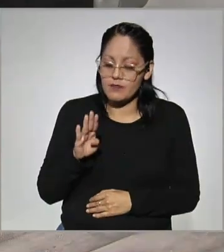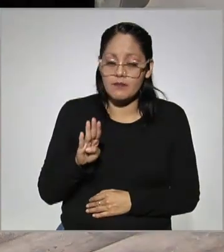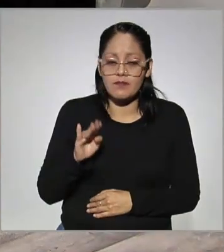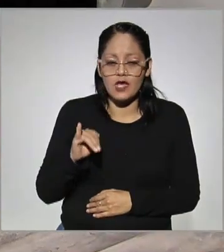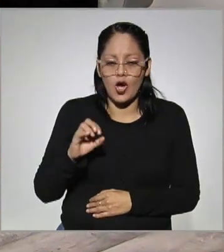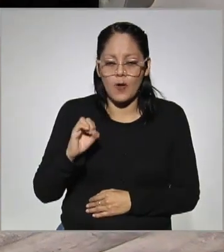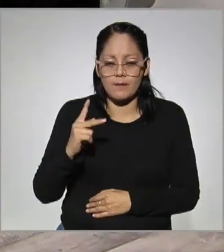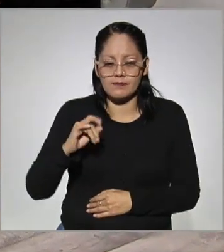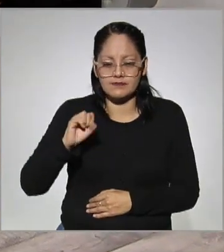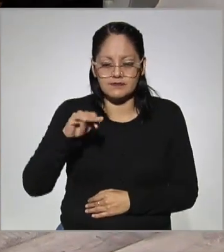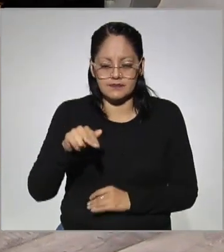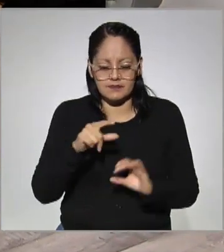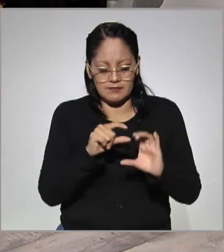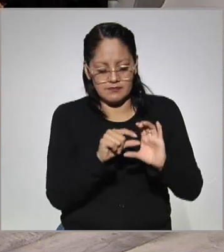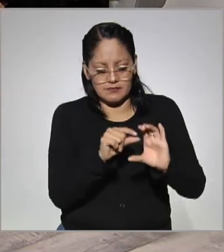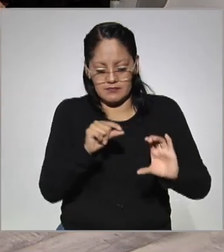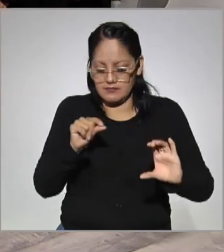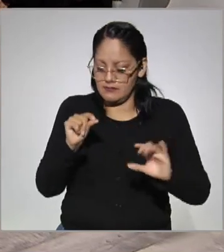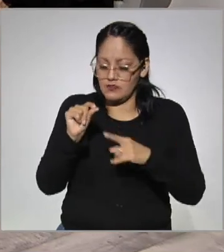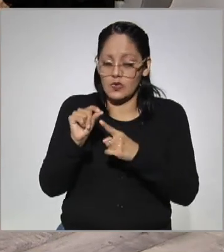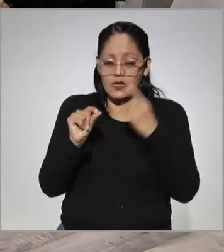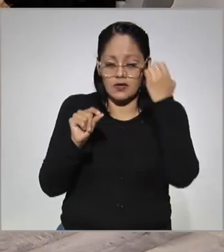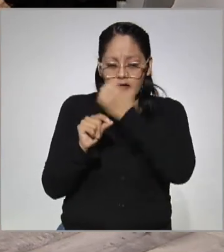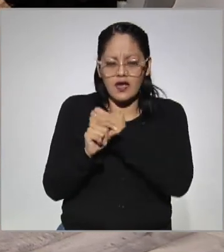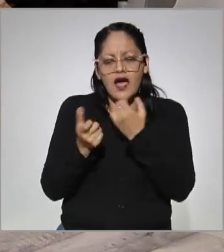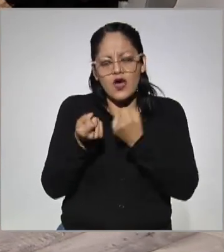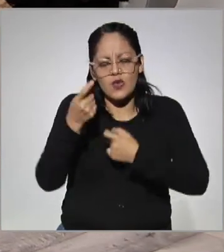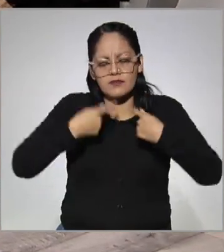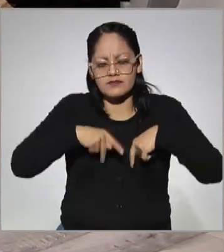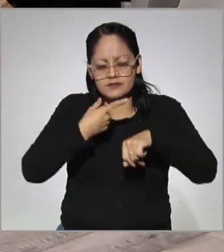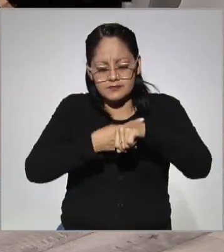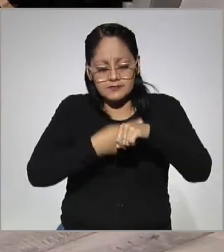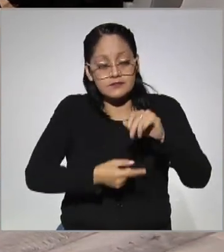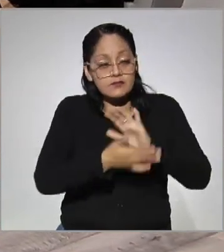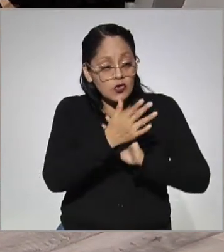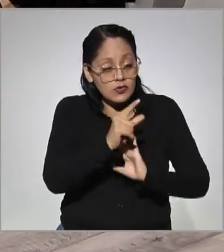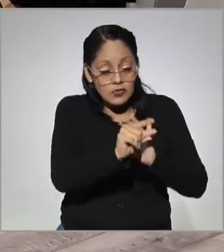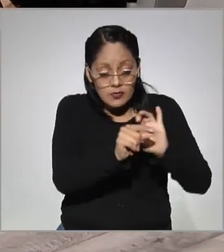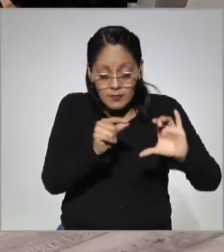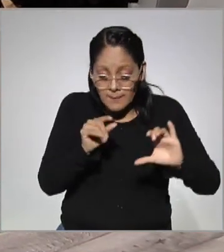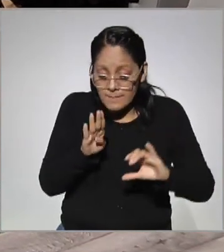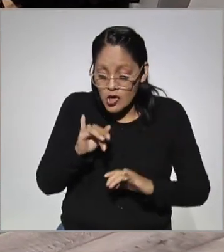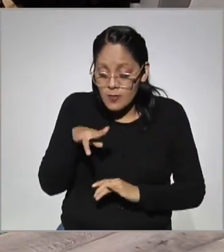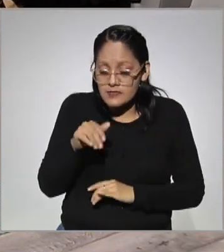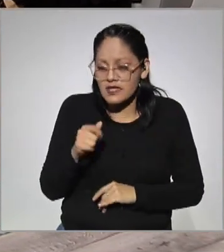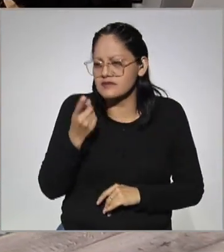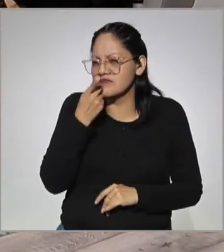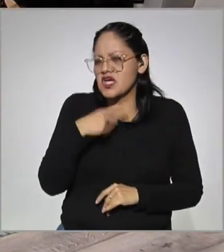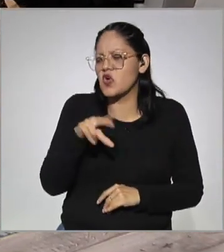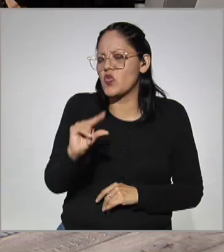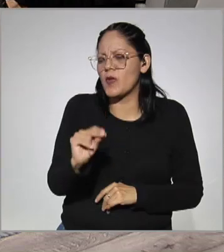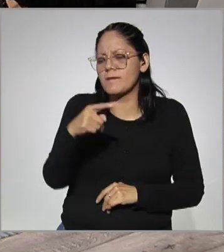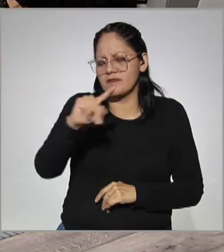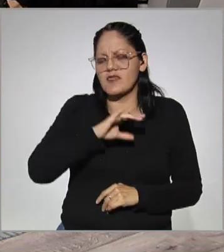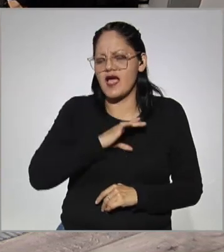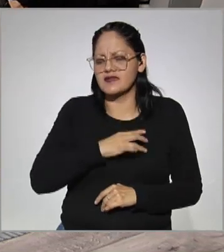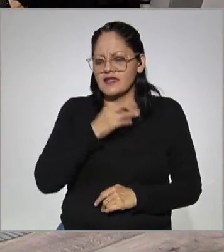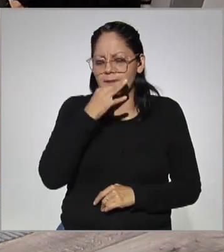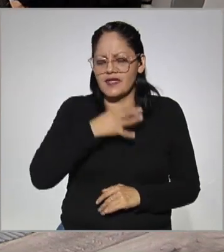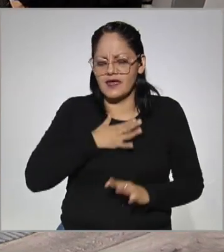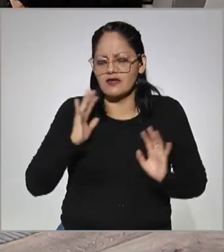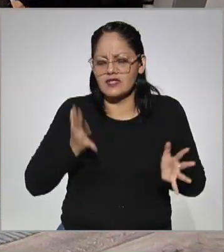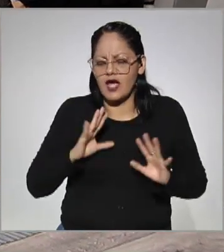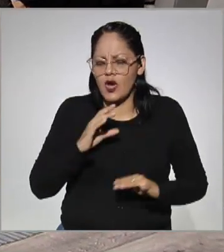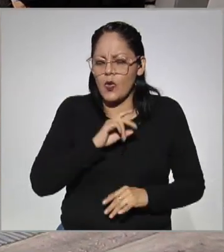repente sí hay pacientes que acuden o llegan a la consulta y te tomaron biopsia, no, pero ya dijeron que tengo cáncer, ¿no? Pues, y ya me ¿cómo? quieren